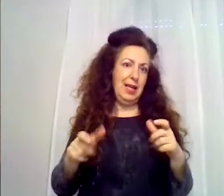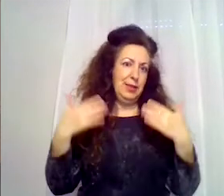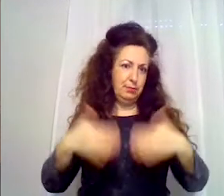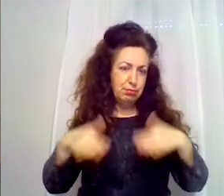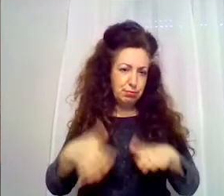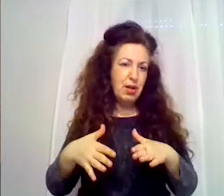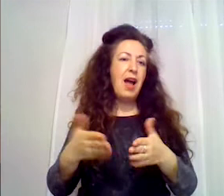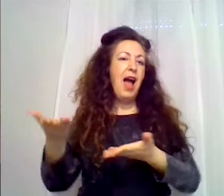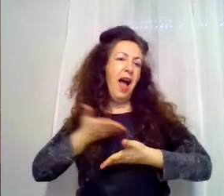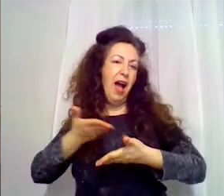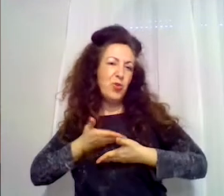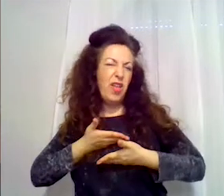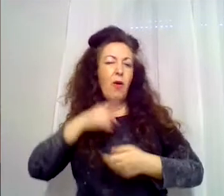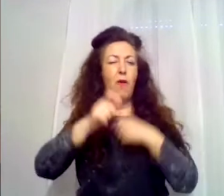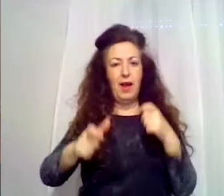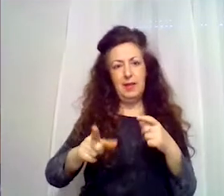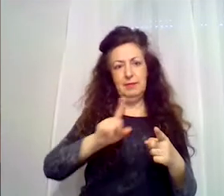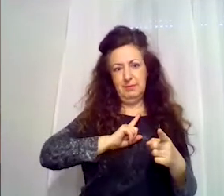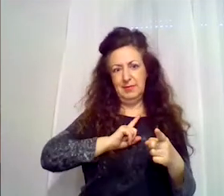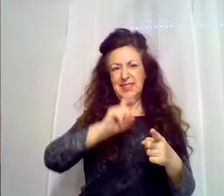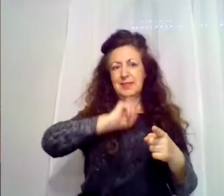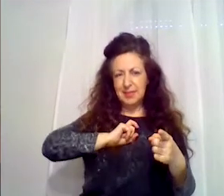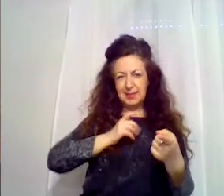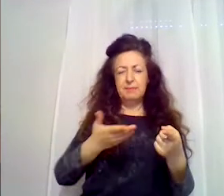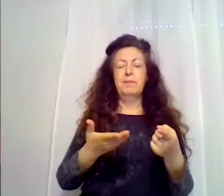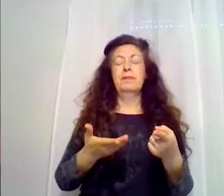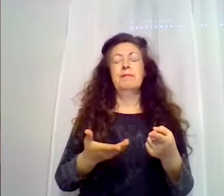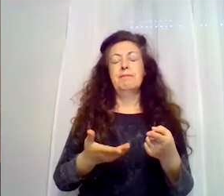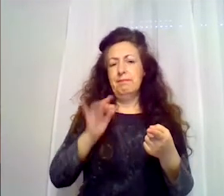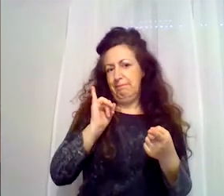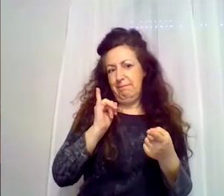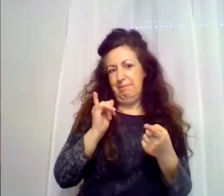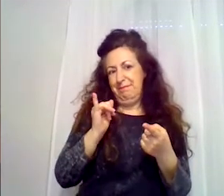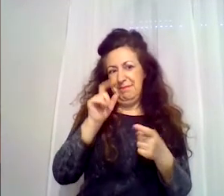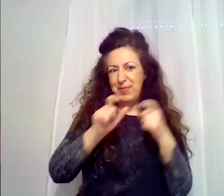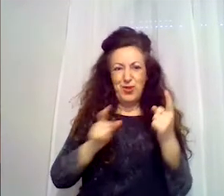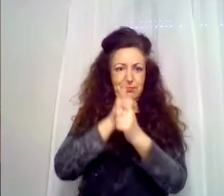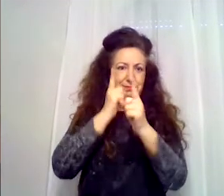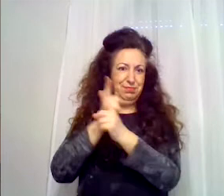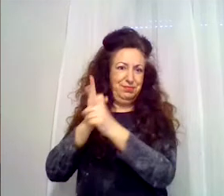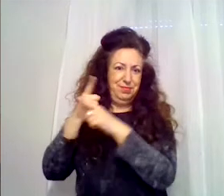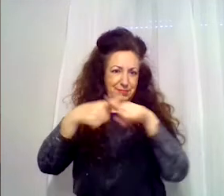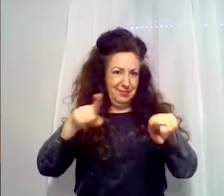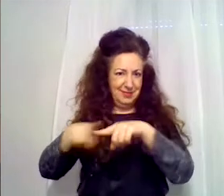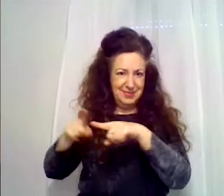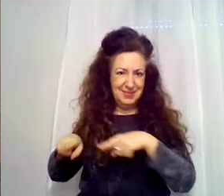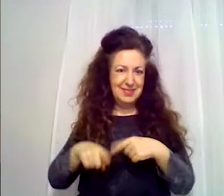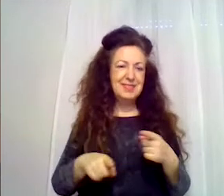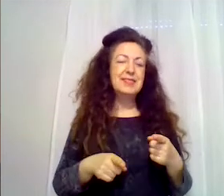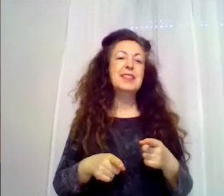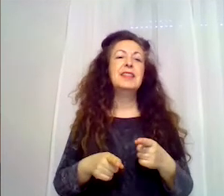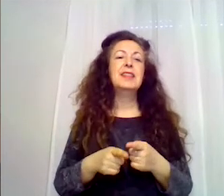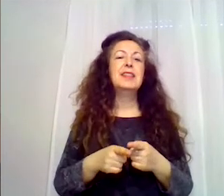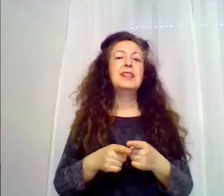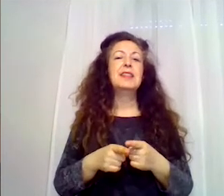las razones, seguramente están relacionados pues, con ese trabajo que él hacía como espía, pues como sucede con